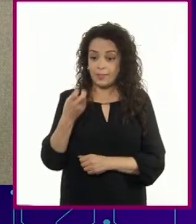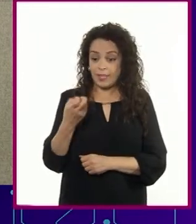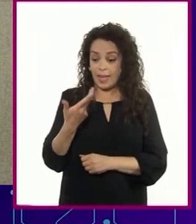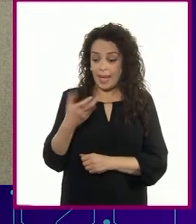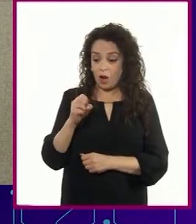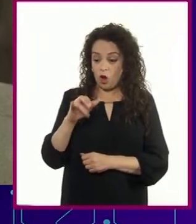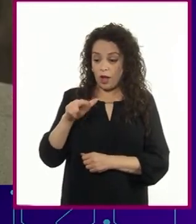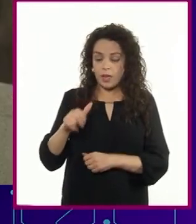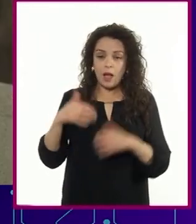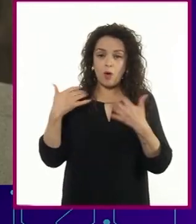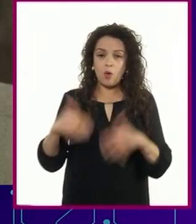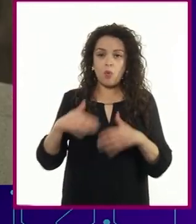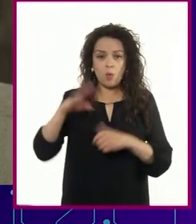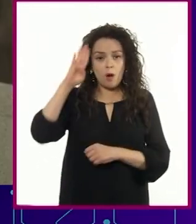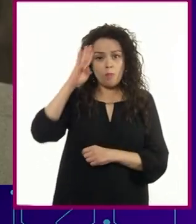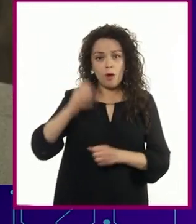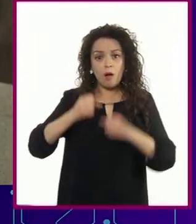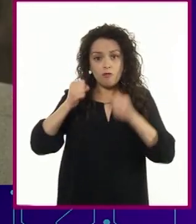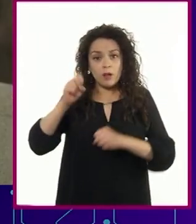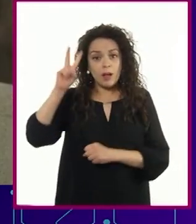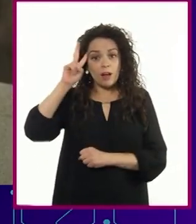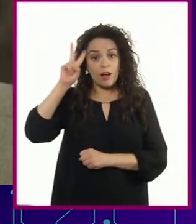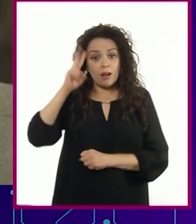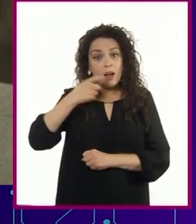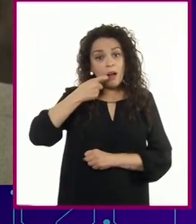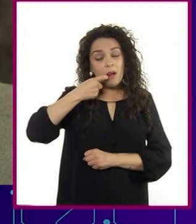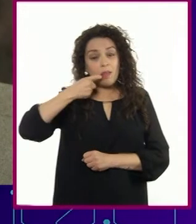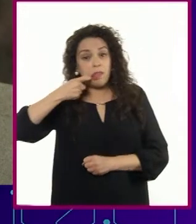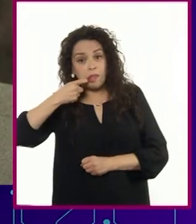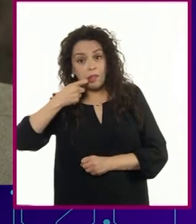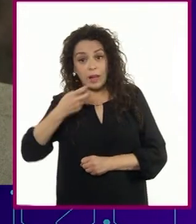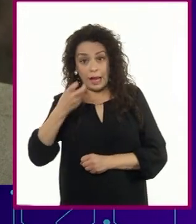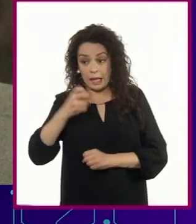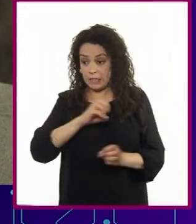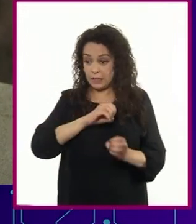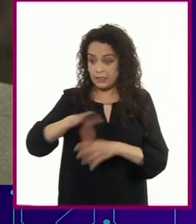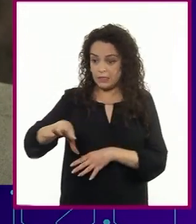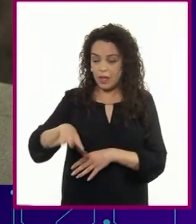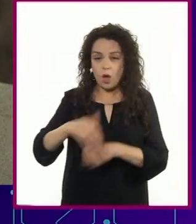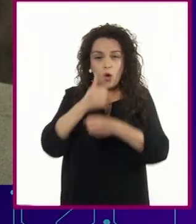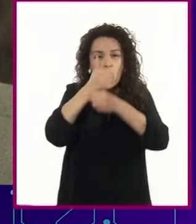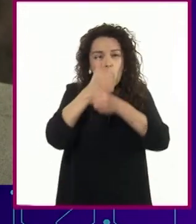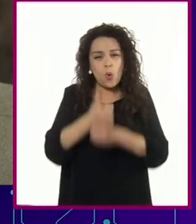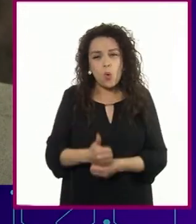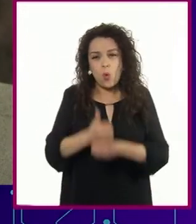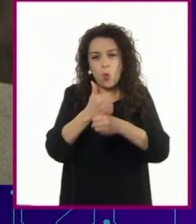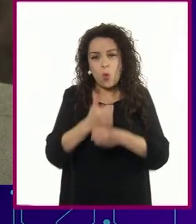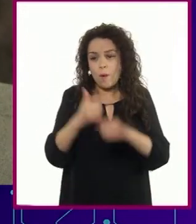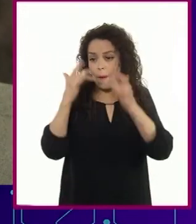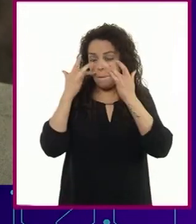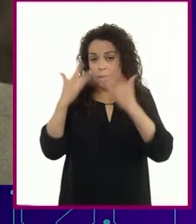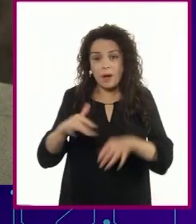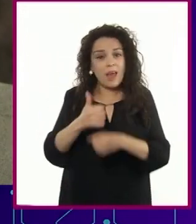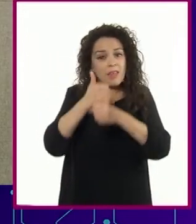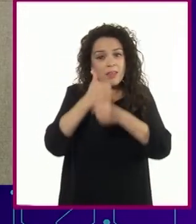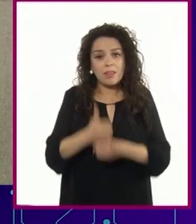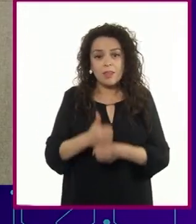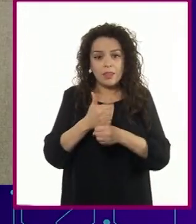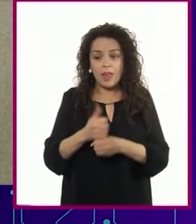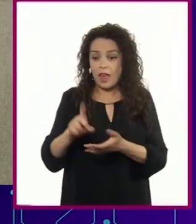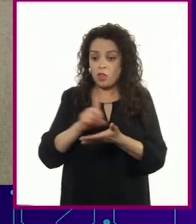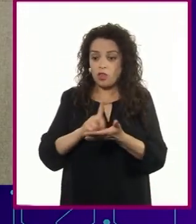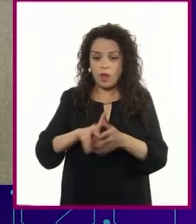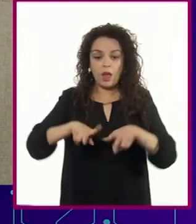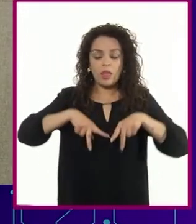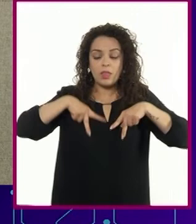altamente adictiva y dejarla es extremadamente doloroso. La droga debilita rápidamente el